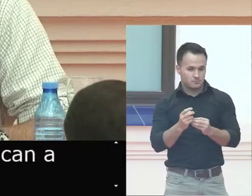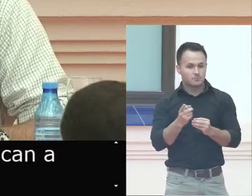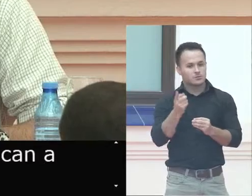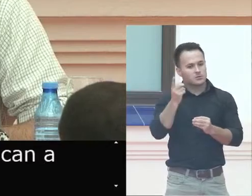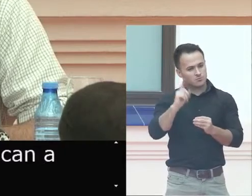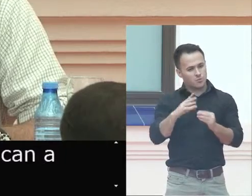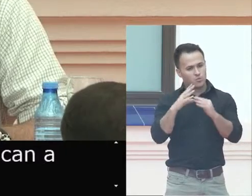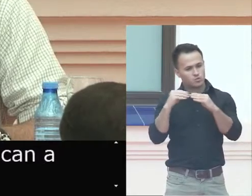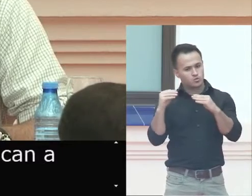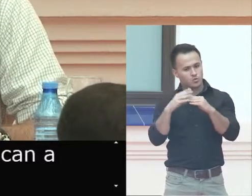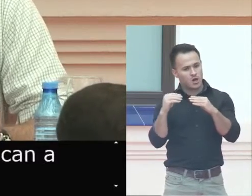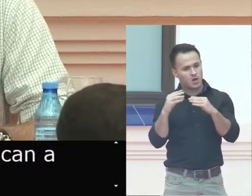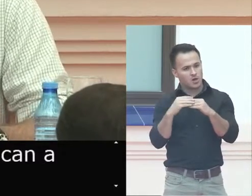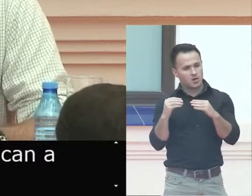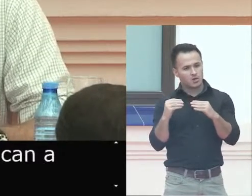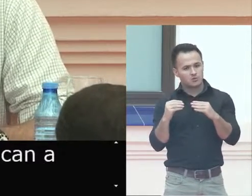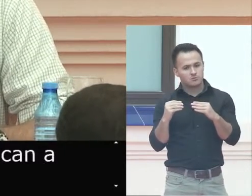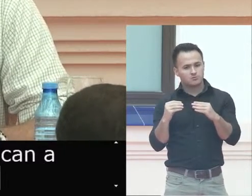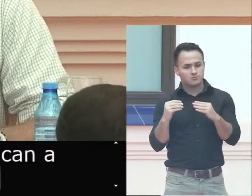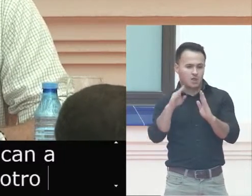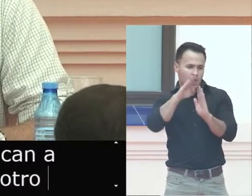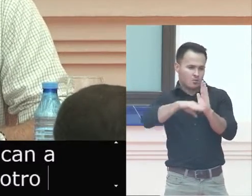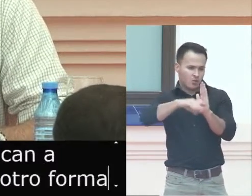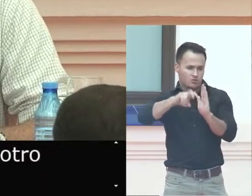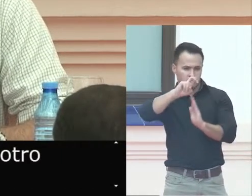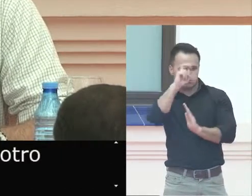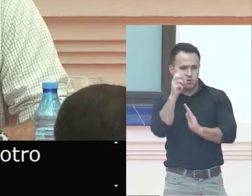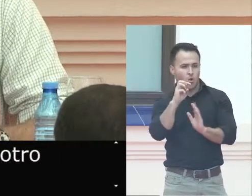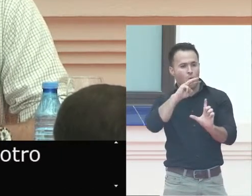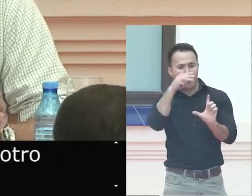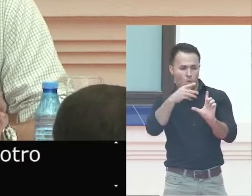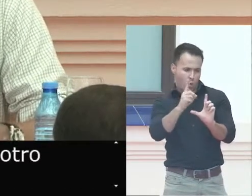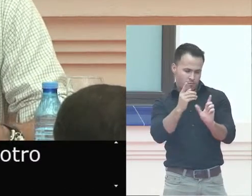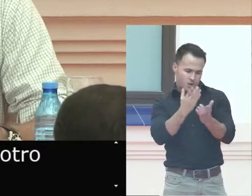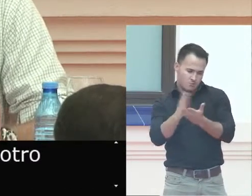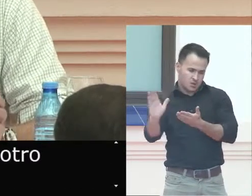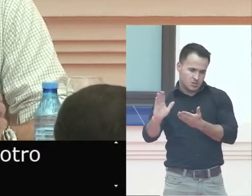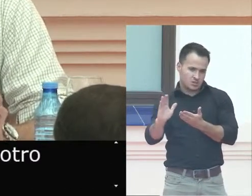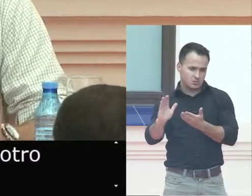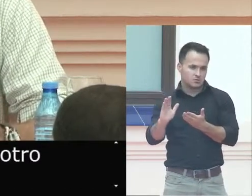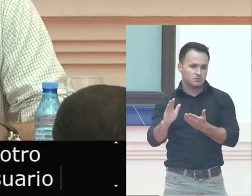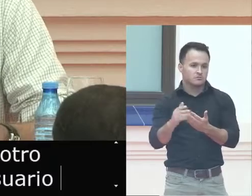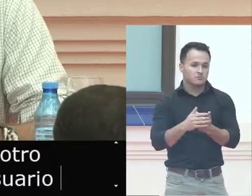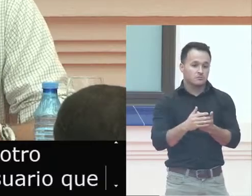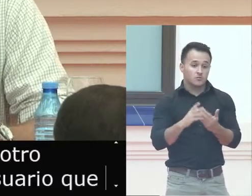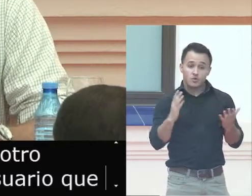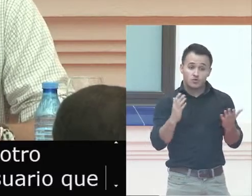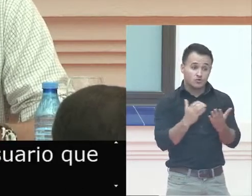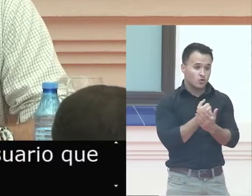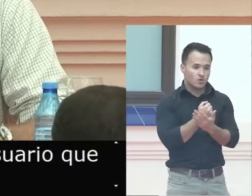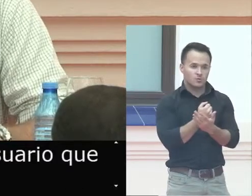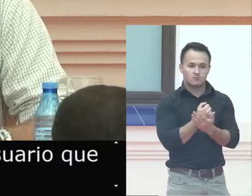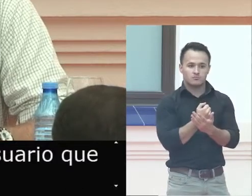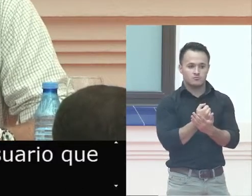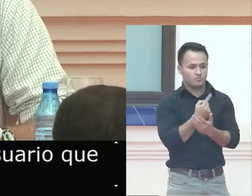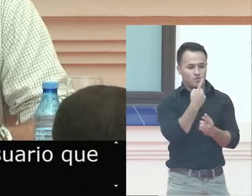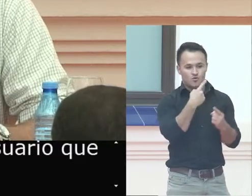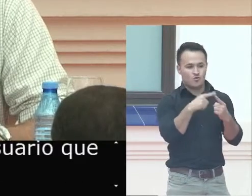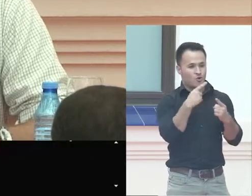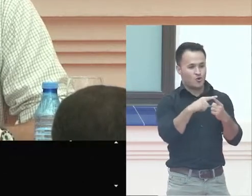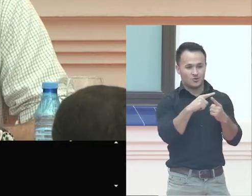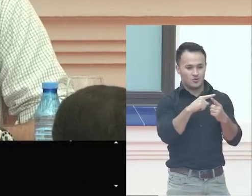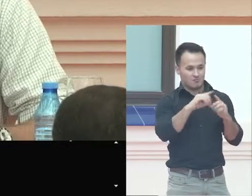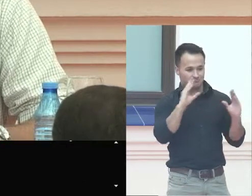de usuario del resto de aplicaciones que no sean web. Todas tienen ese conjunto central de requisitos de